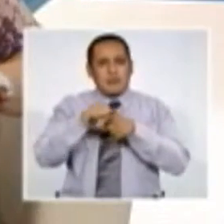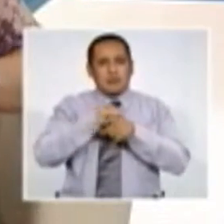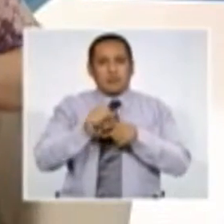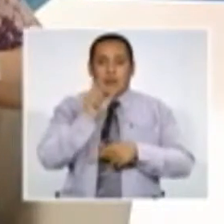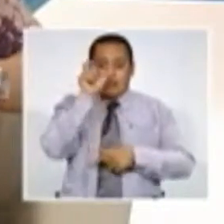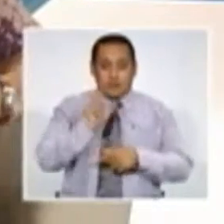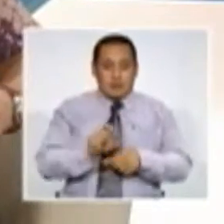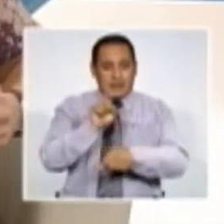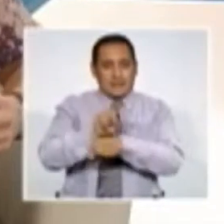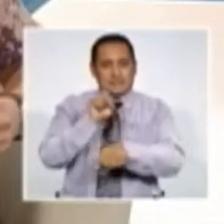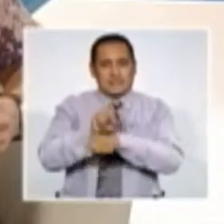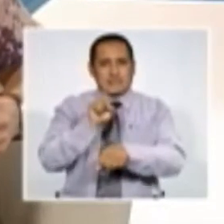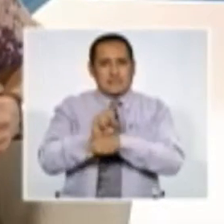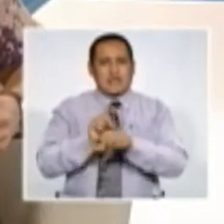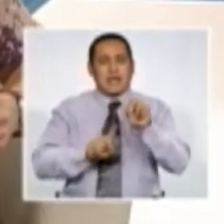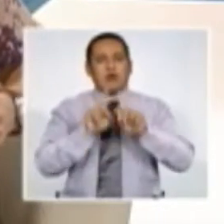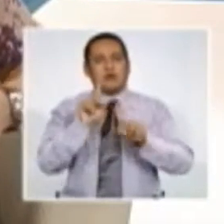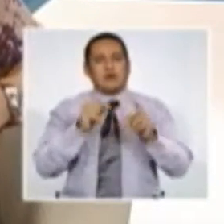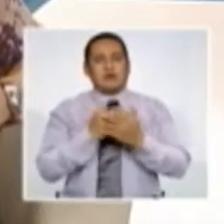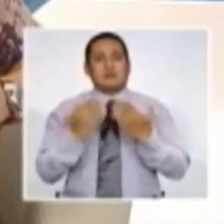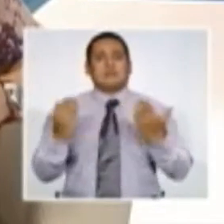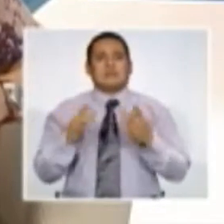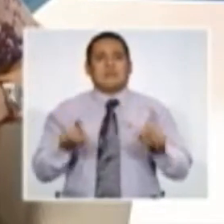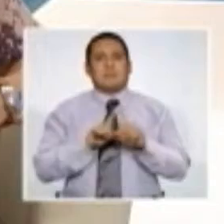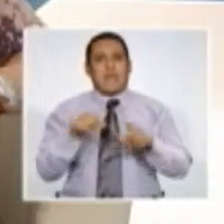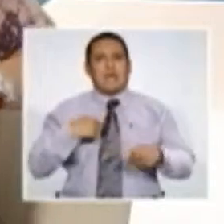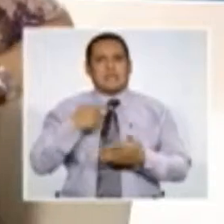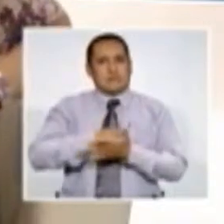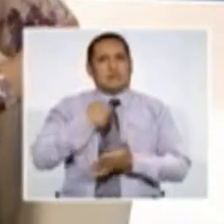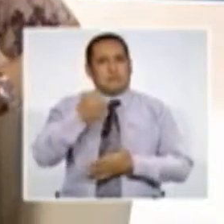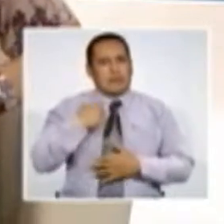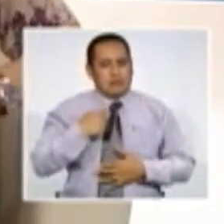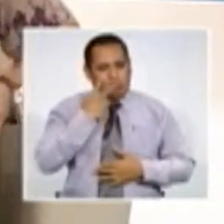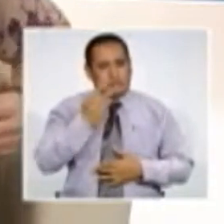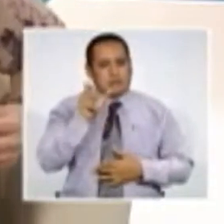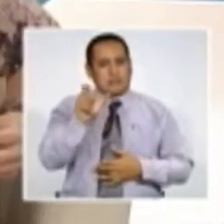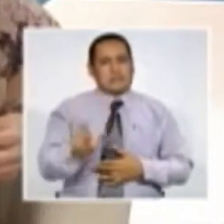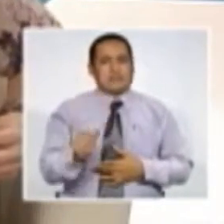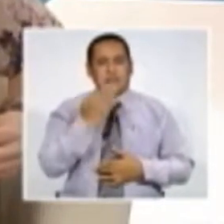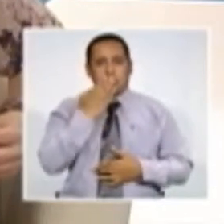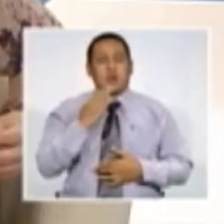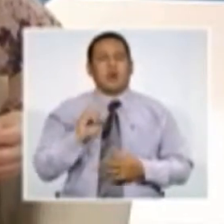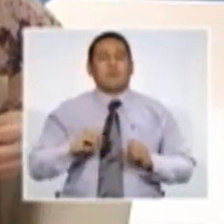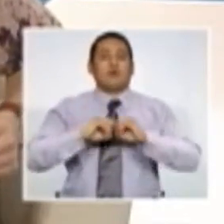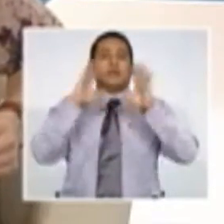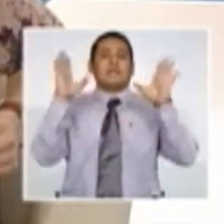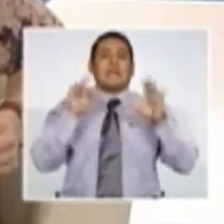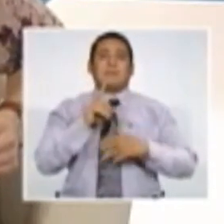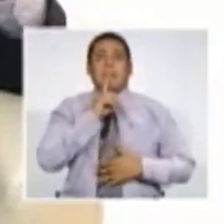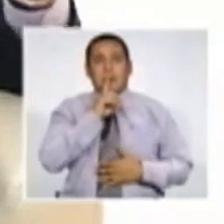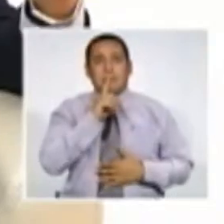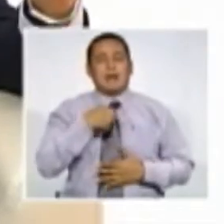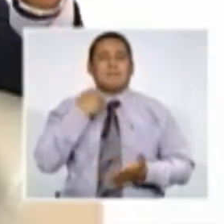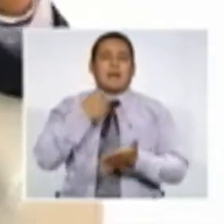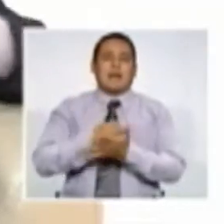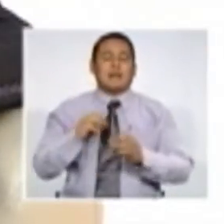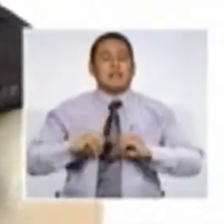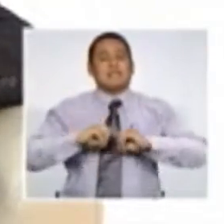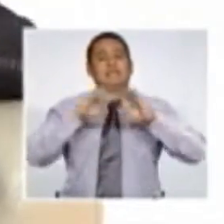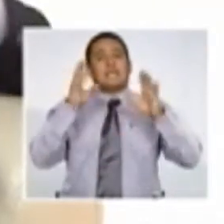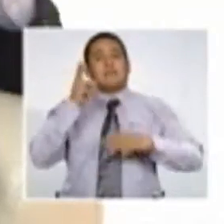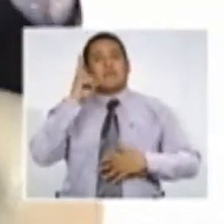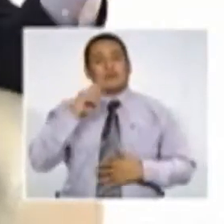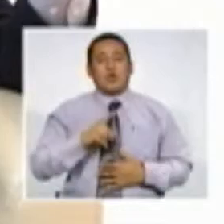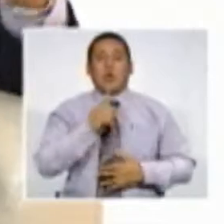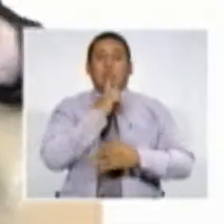los ensayos, hasta el coreógrafo en algunos, y además en algunos casos, y claro, si es que ahí no se paga, sí se nota en el niño. Día del no padre, como los demás. Una cuota, día